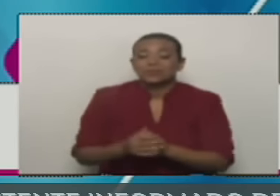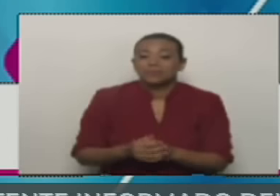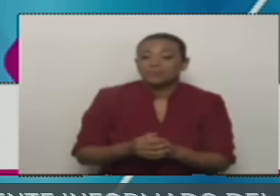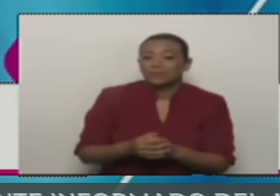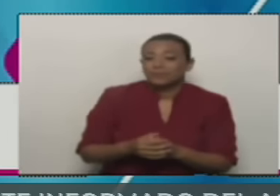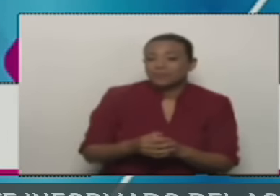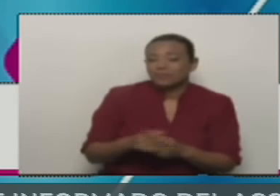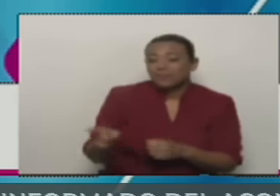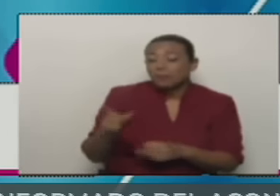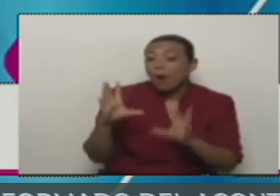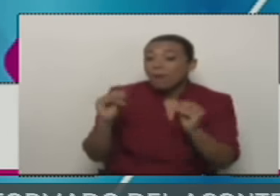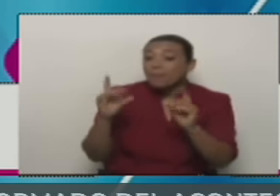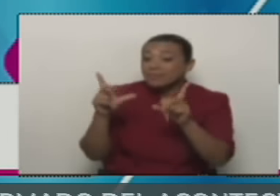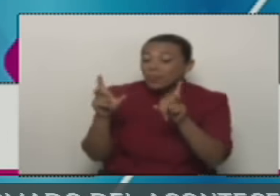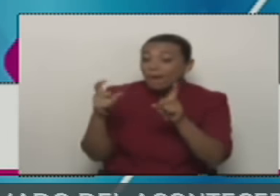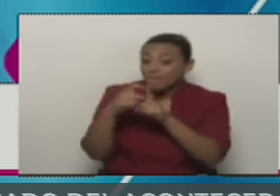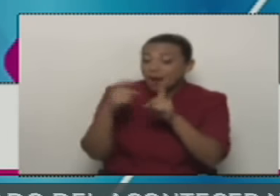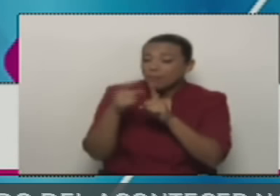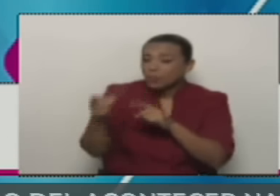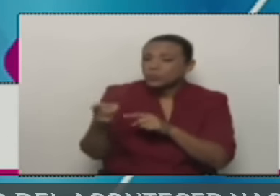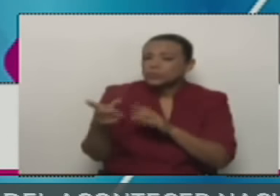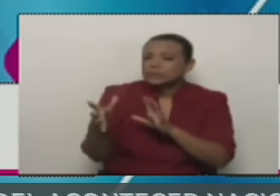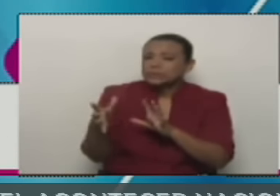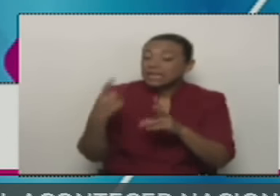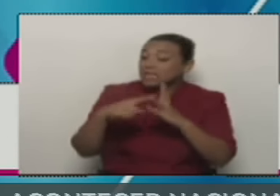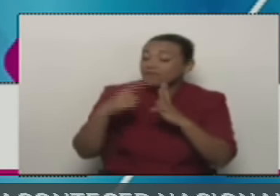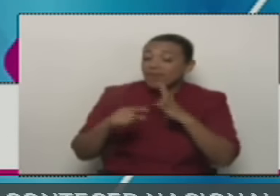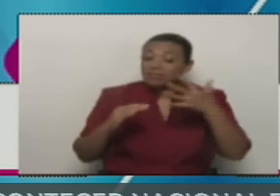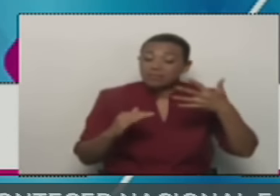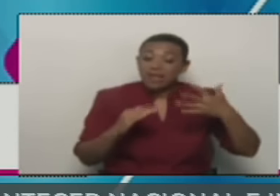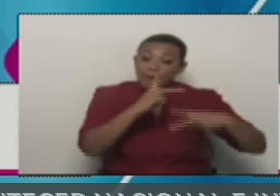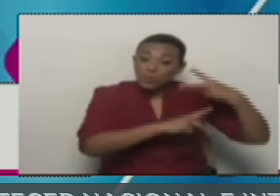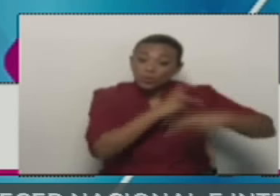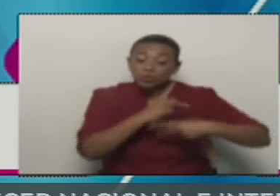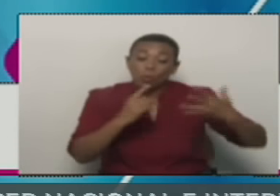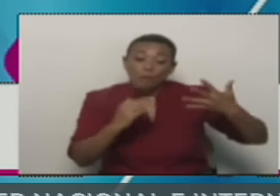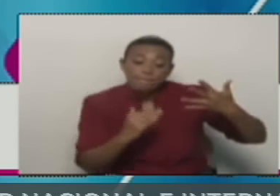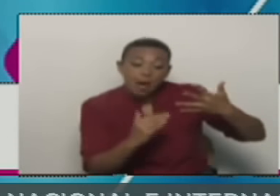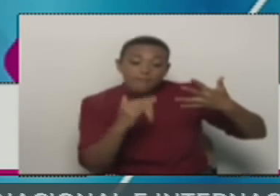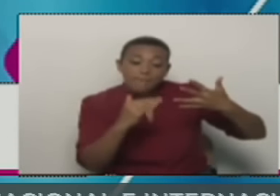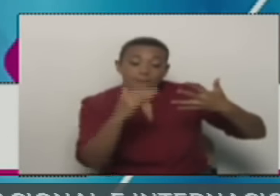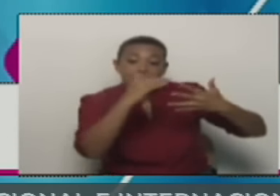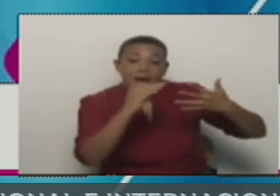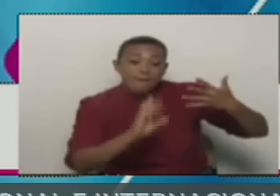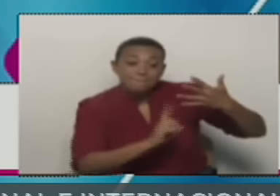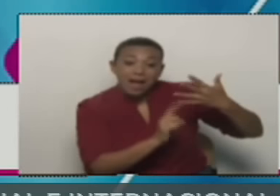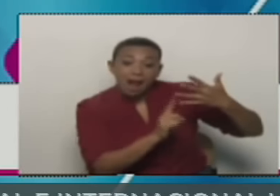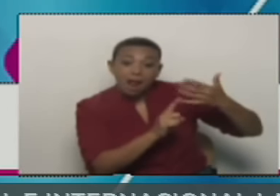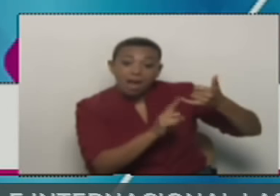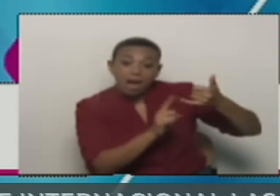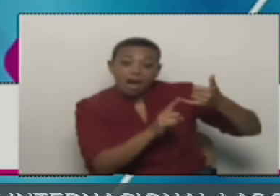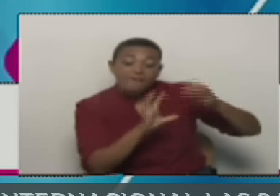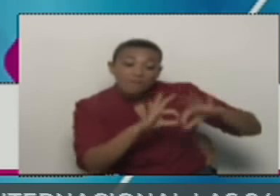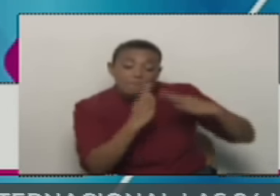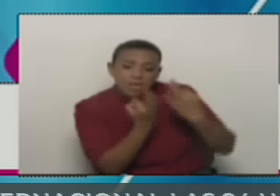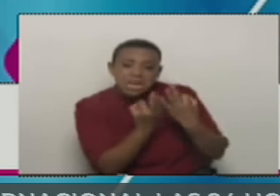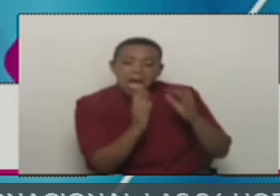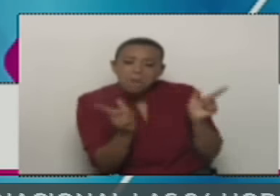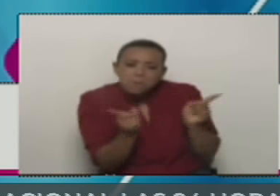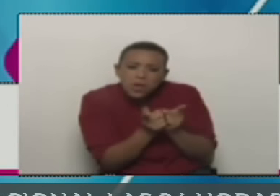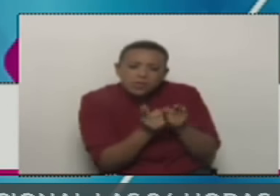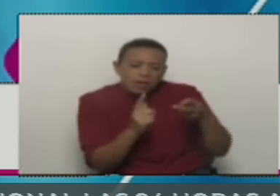Porque estamos hablando que la producción de alimentos va a distintas escalas. La escala familiar,